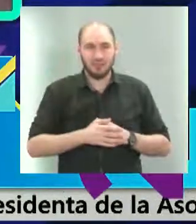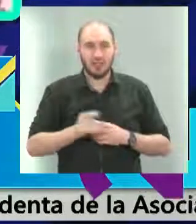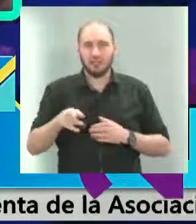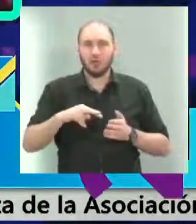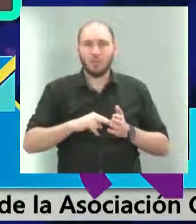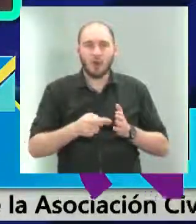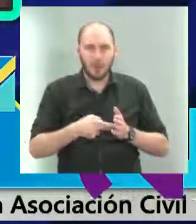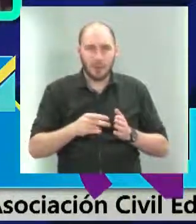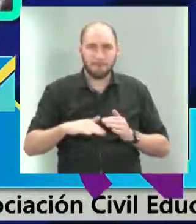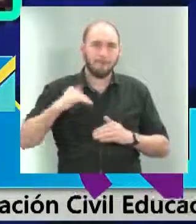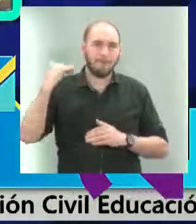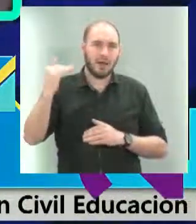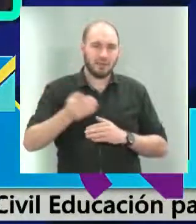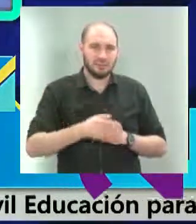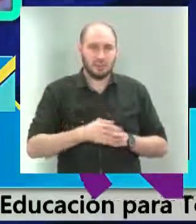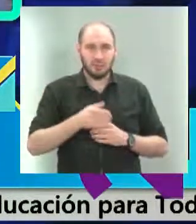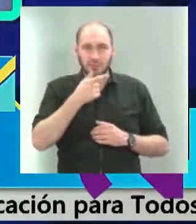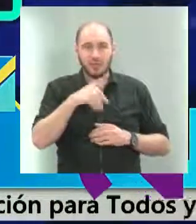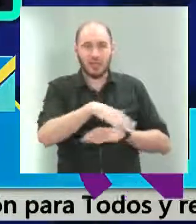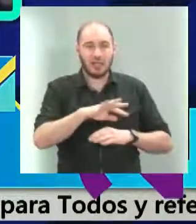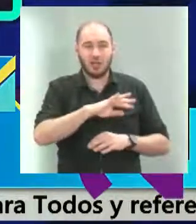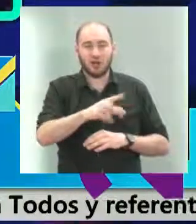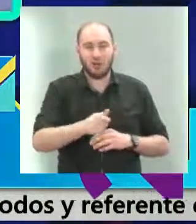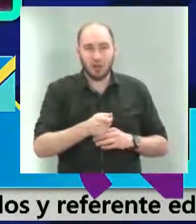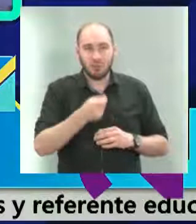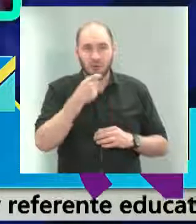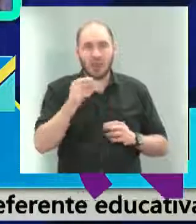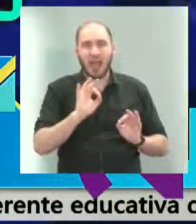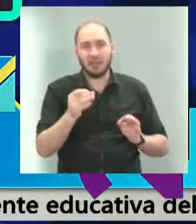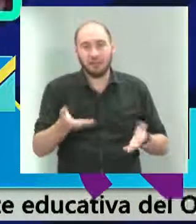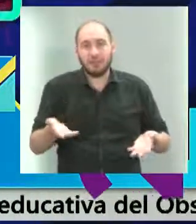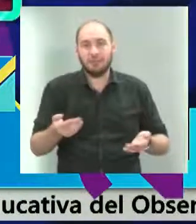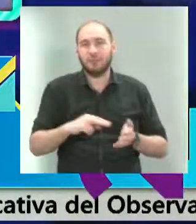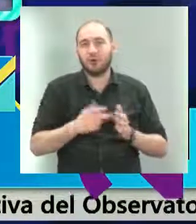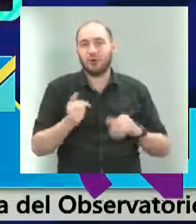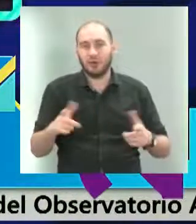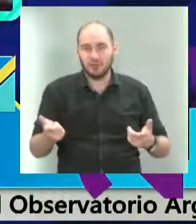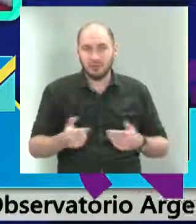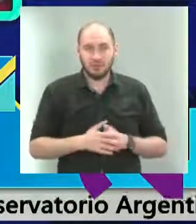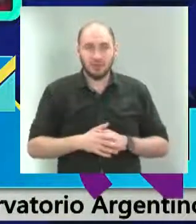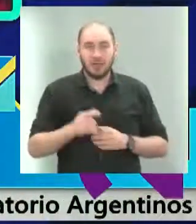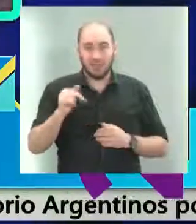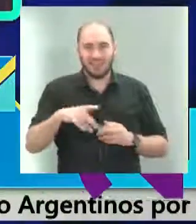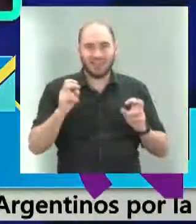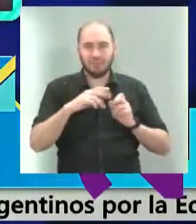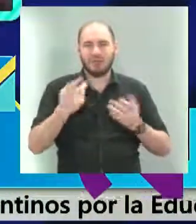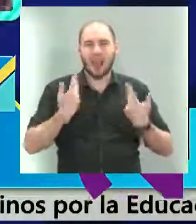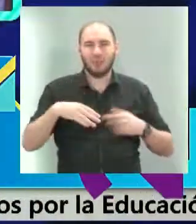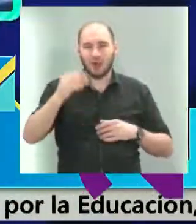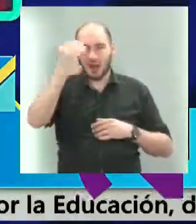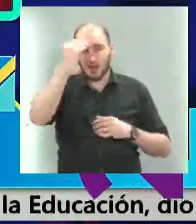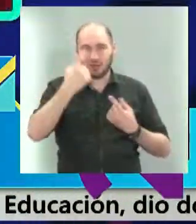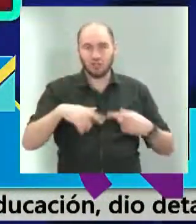problema mayor. O sea, viste que vos te roban en la calle y si no te hacen nada, menos mal que no me pasó nada. Digo, a esto, estamos